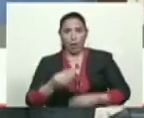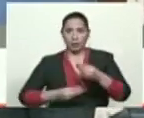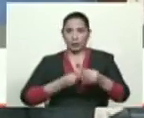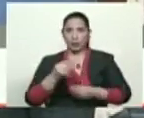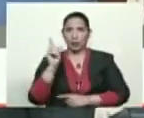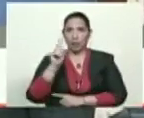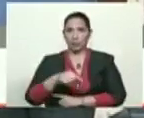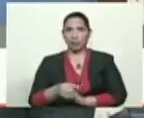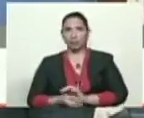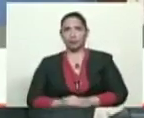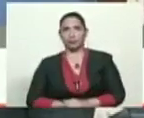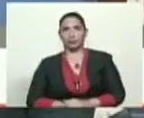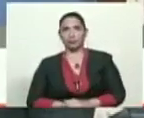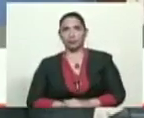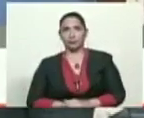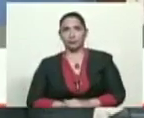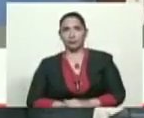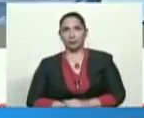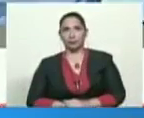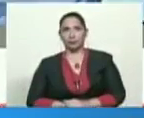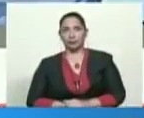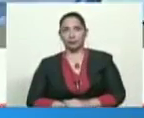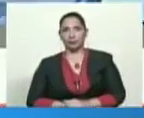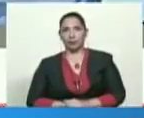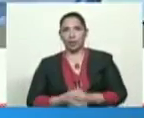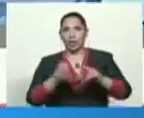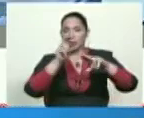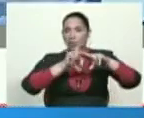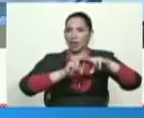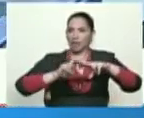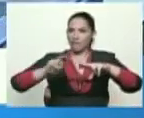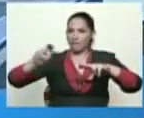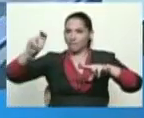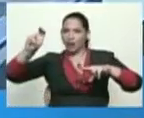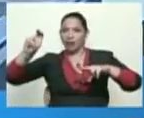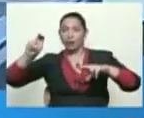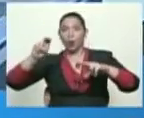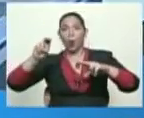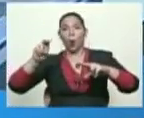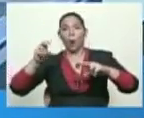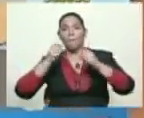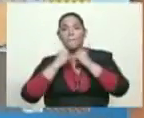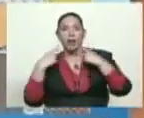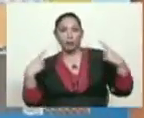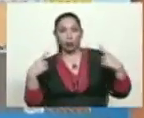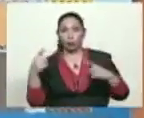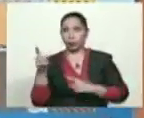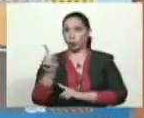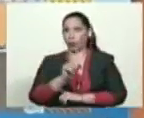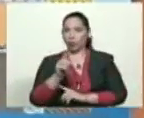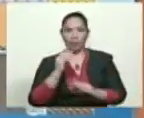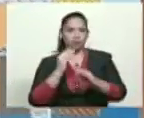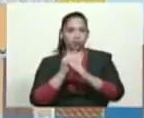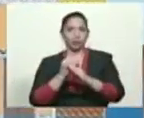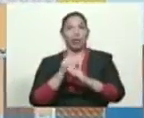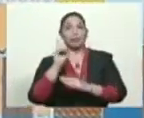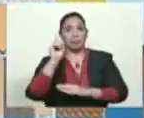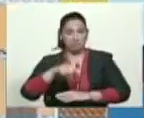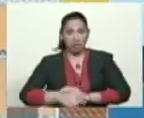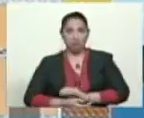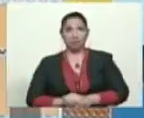el teleférico de macuto que no se ha detenido ni se va a detener tenemos también